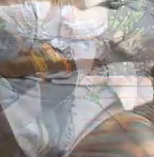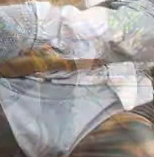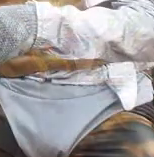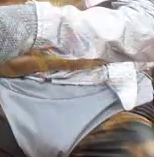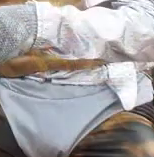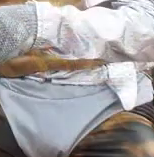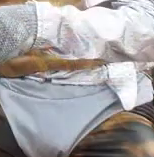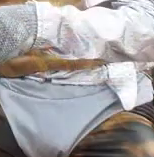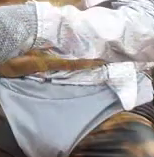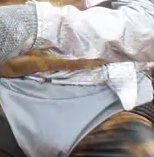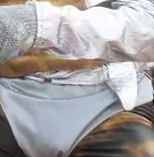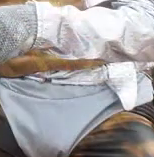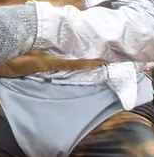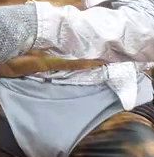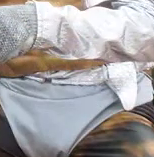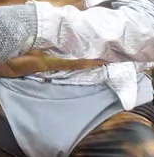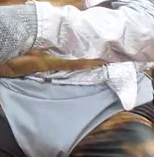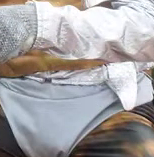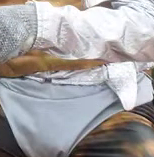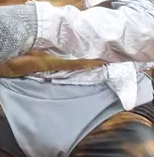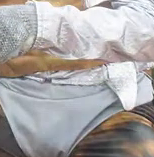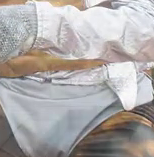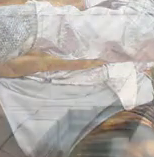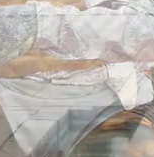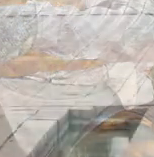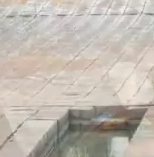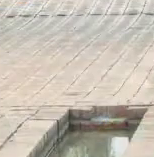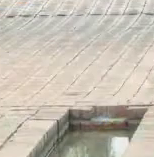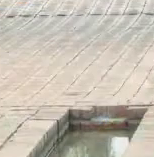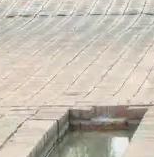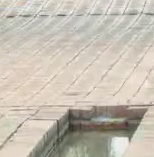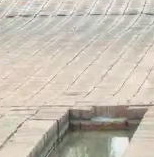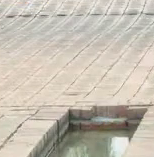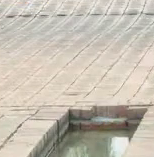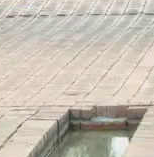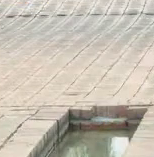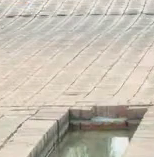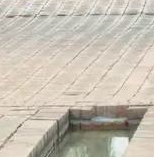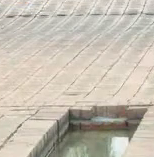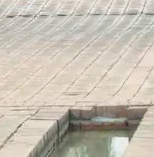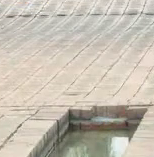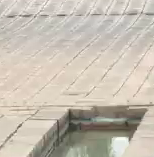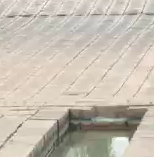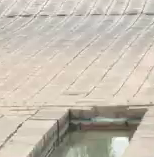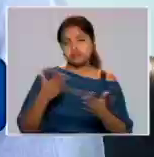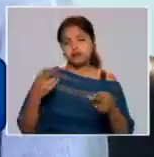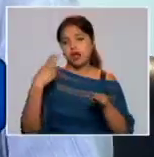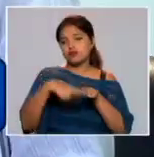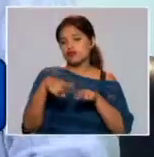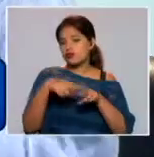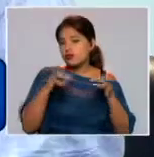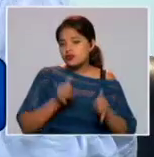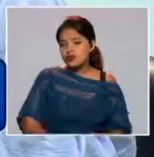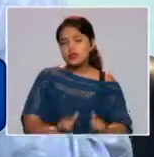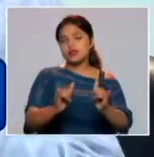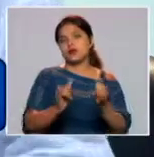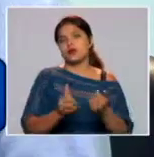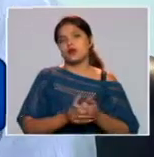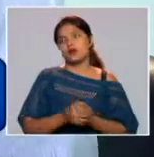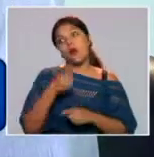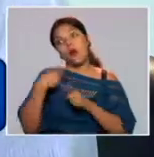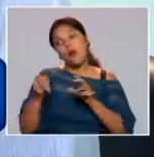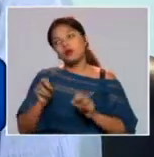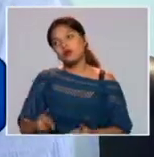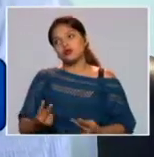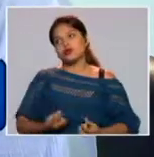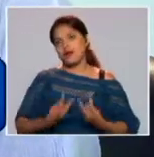nuestros niños y niñas eh bueno apoyan apoyan de manera incondicional a sus hijos y además otra opción de